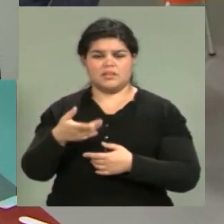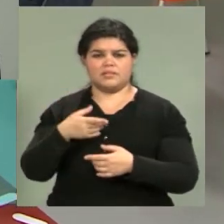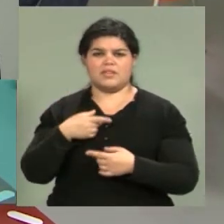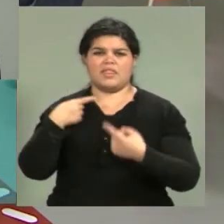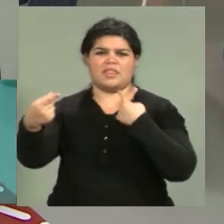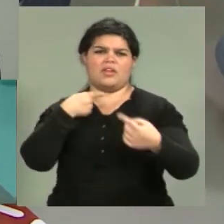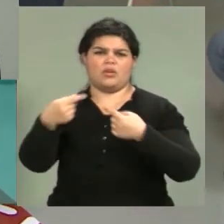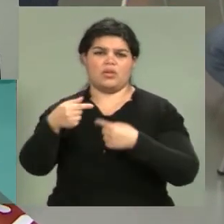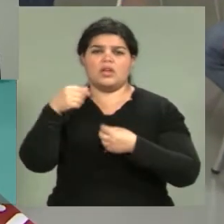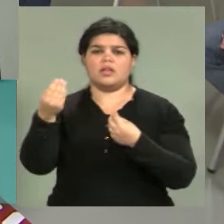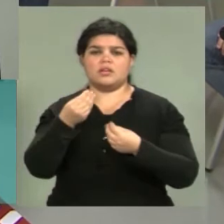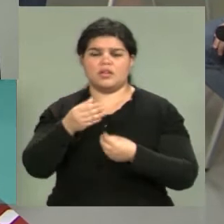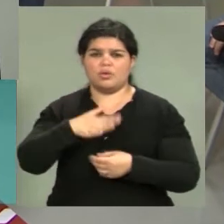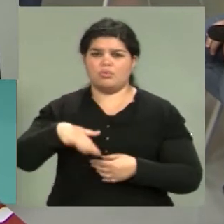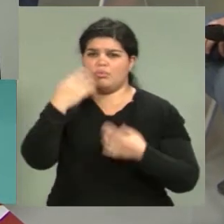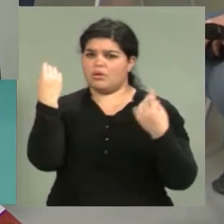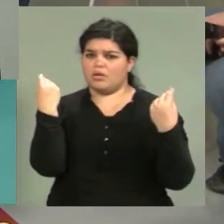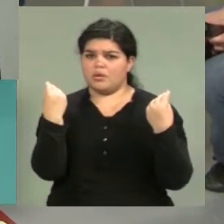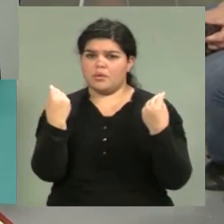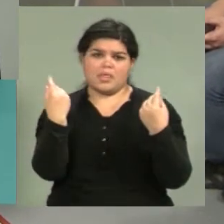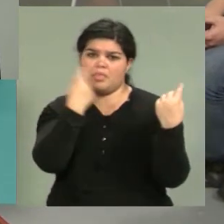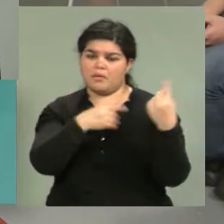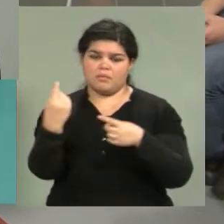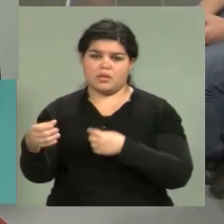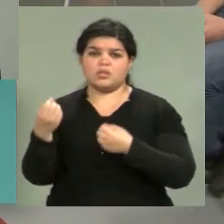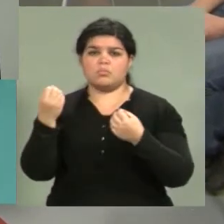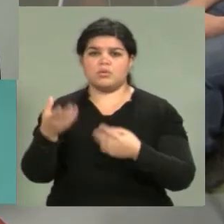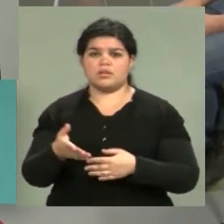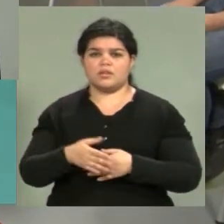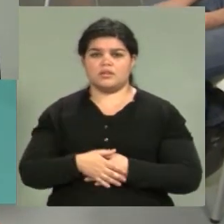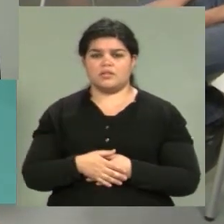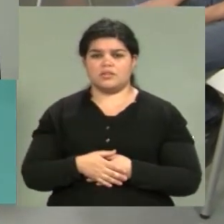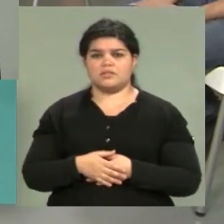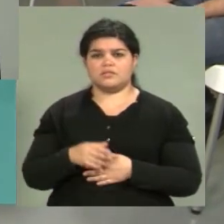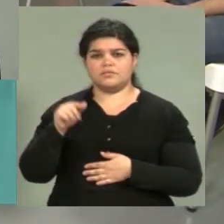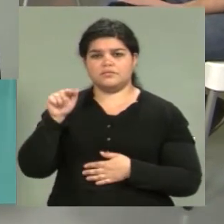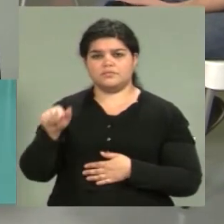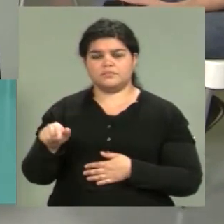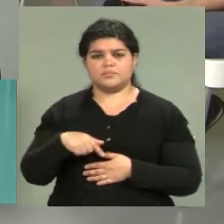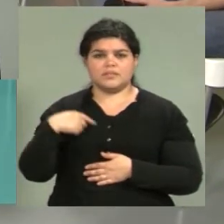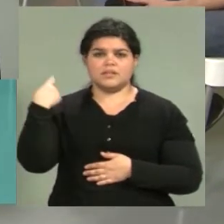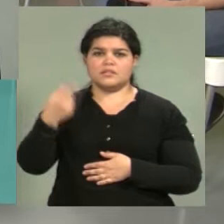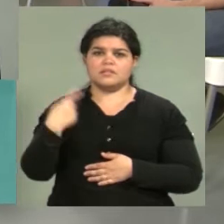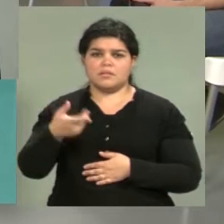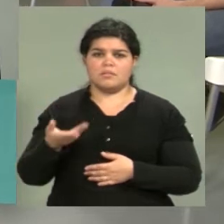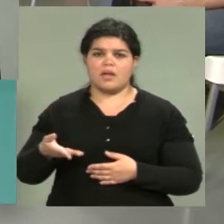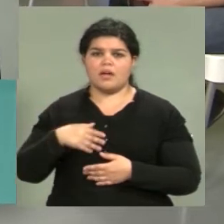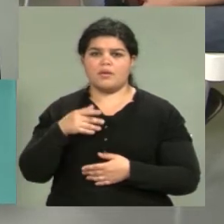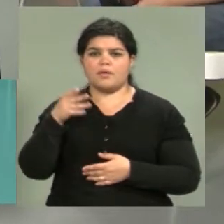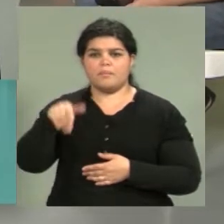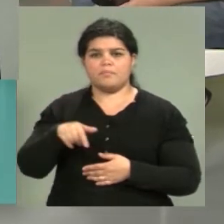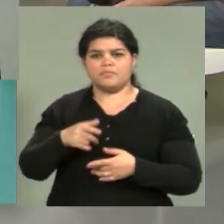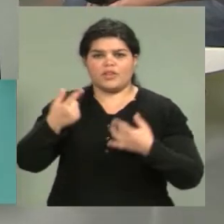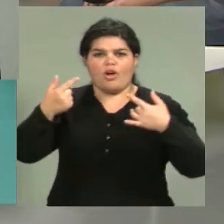muchos lugares, porque él lo cosificó a mi hermano e invitaba a la población a que lo fuera a ver a mi